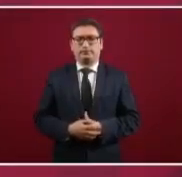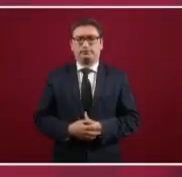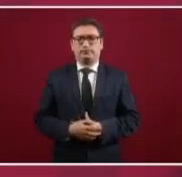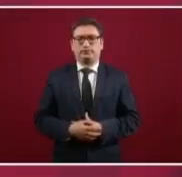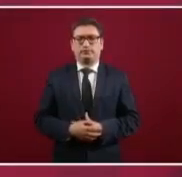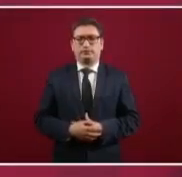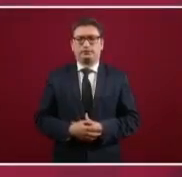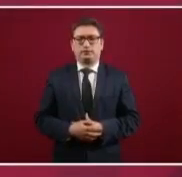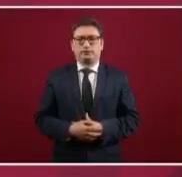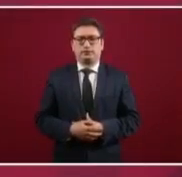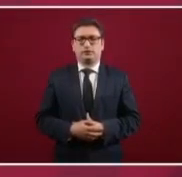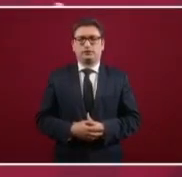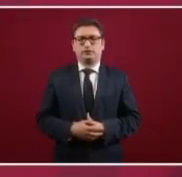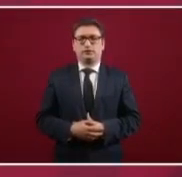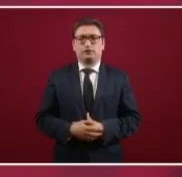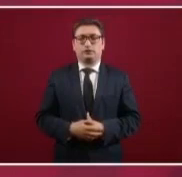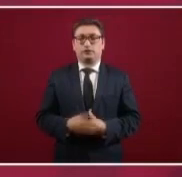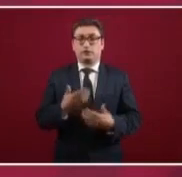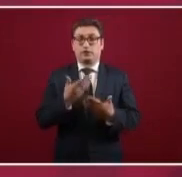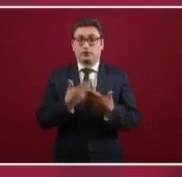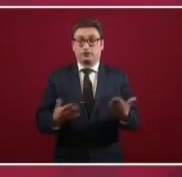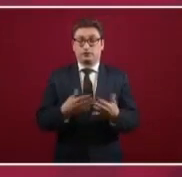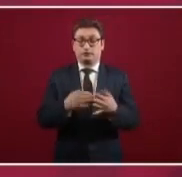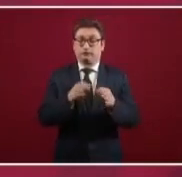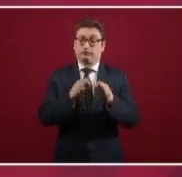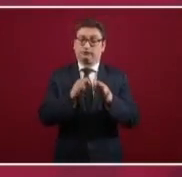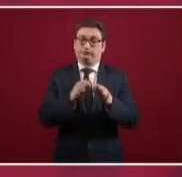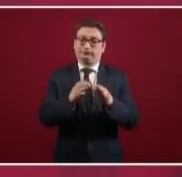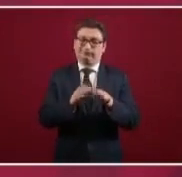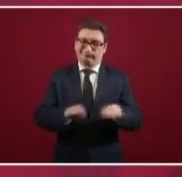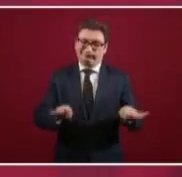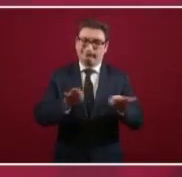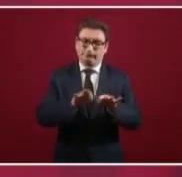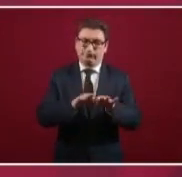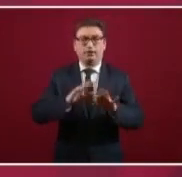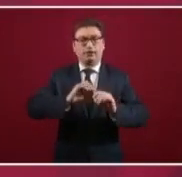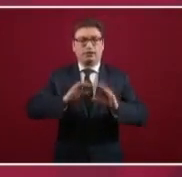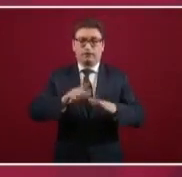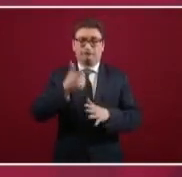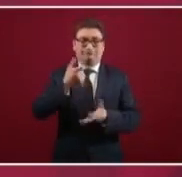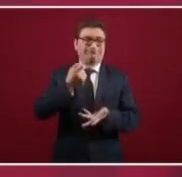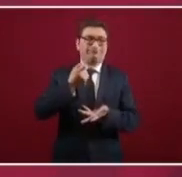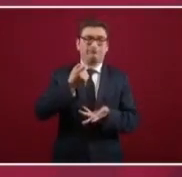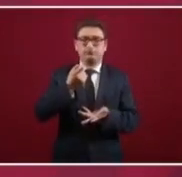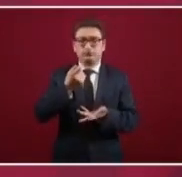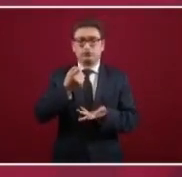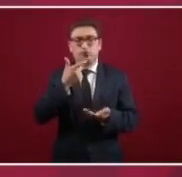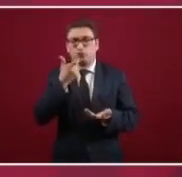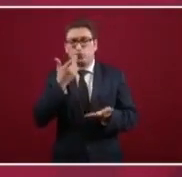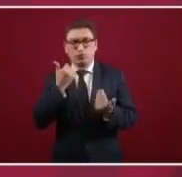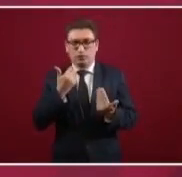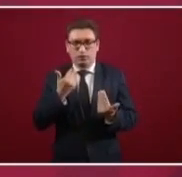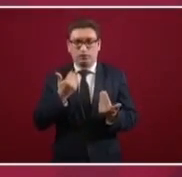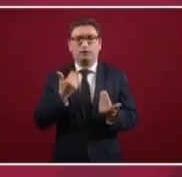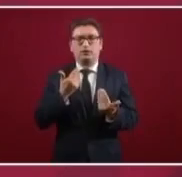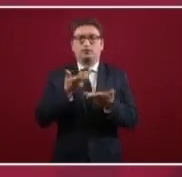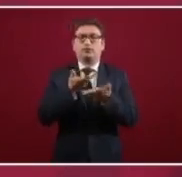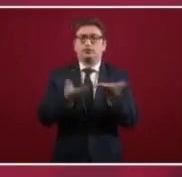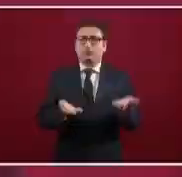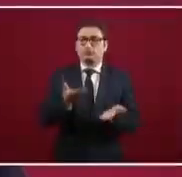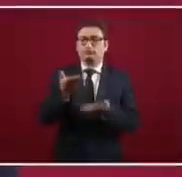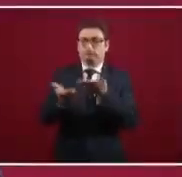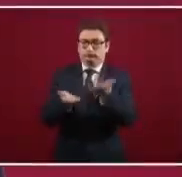lo importante esto cuesta y no hay recursos viene entonces la